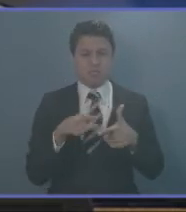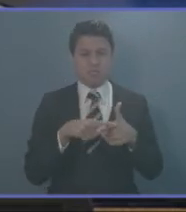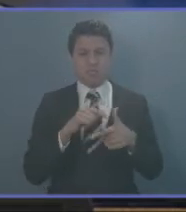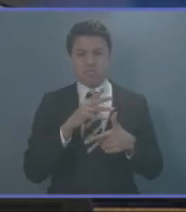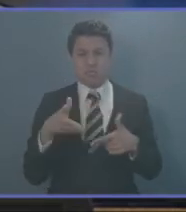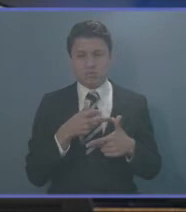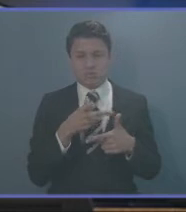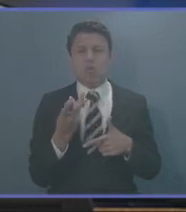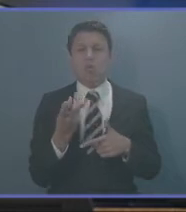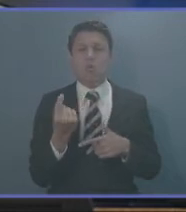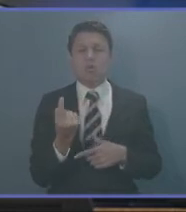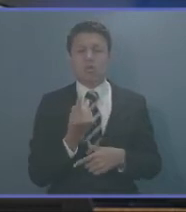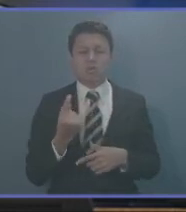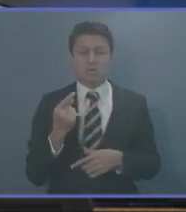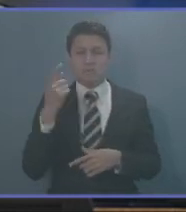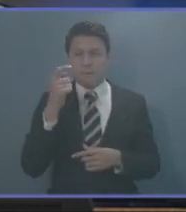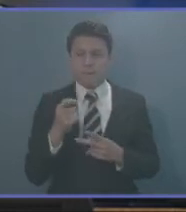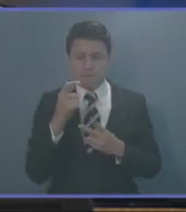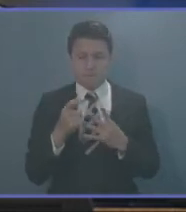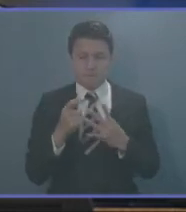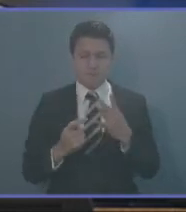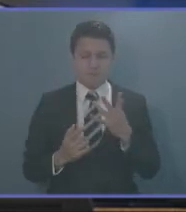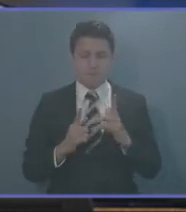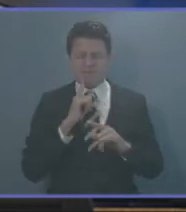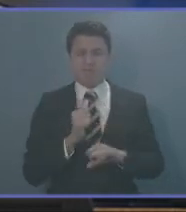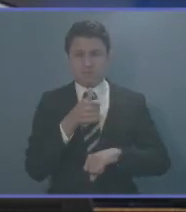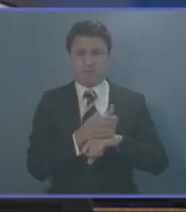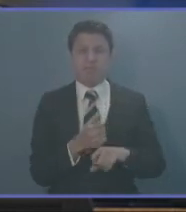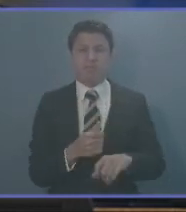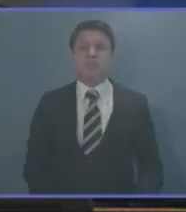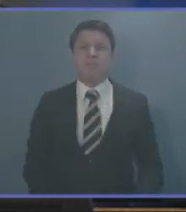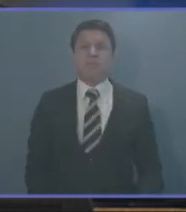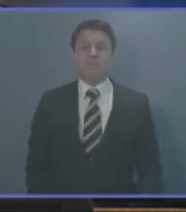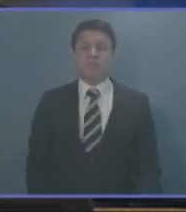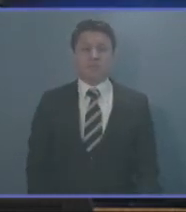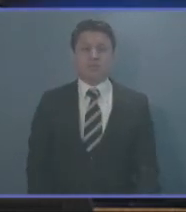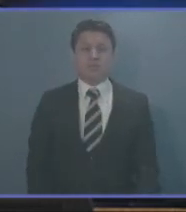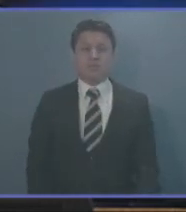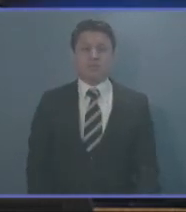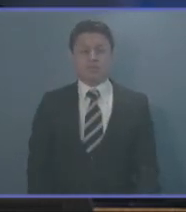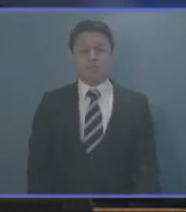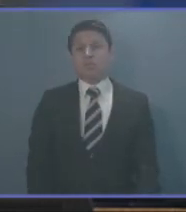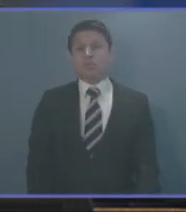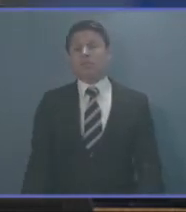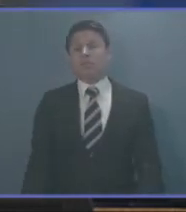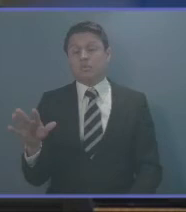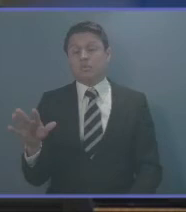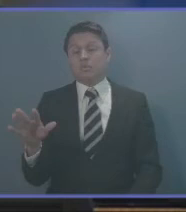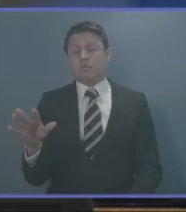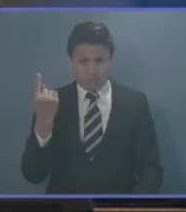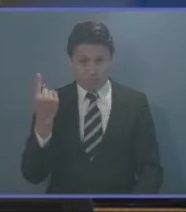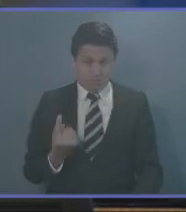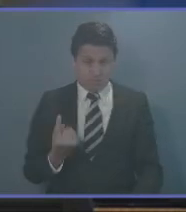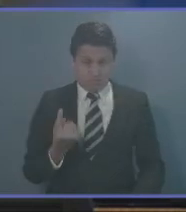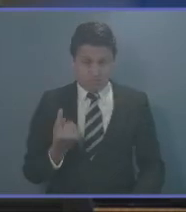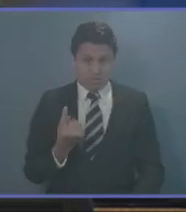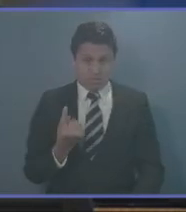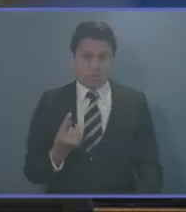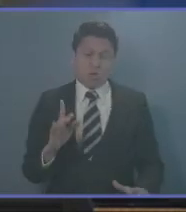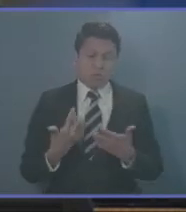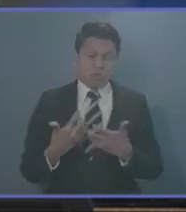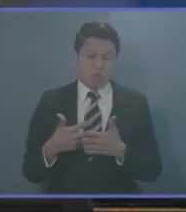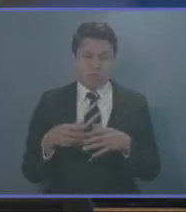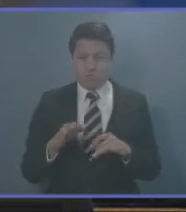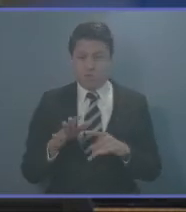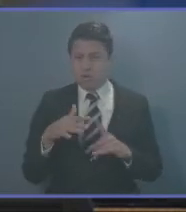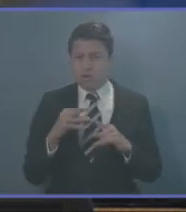determinado entre el número de cuotas mensuales establecidas. En aquellos casos en que el sujeto pasivo, en razón de sus condiciones